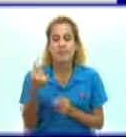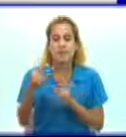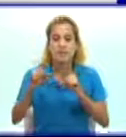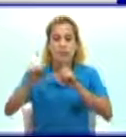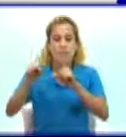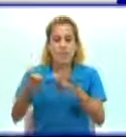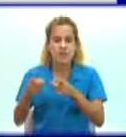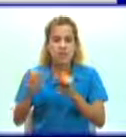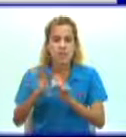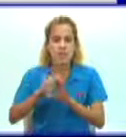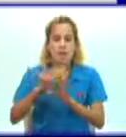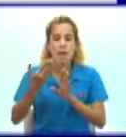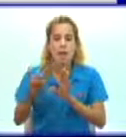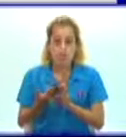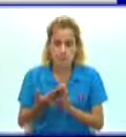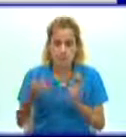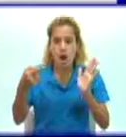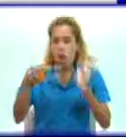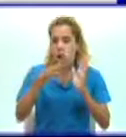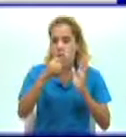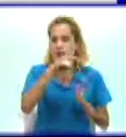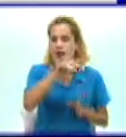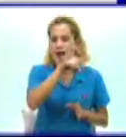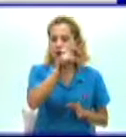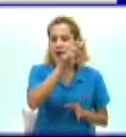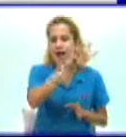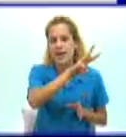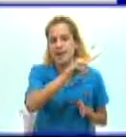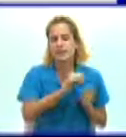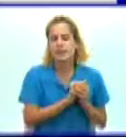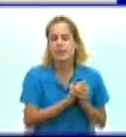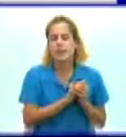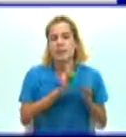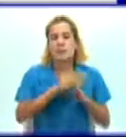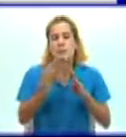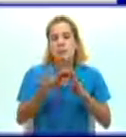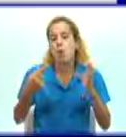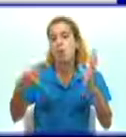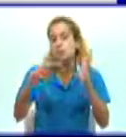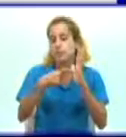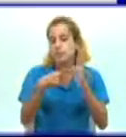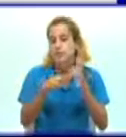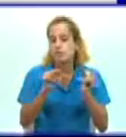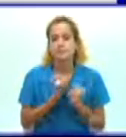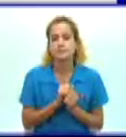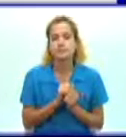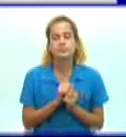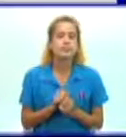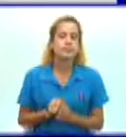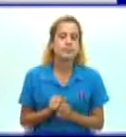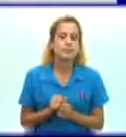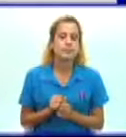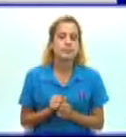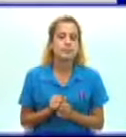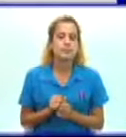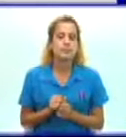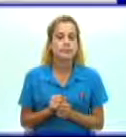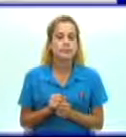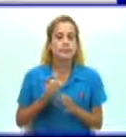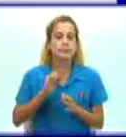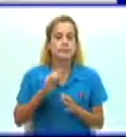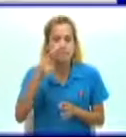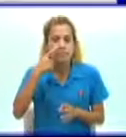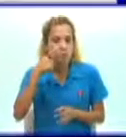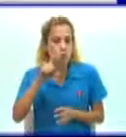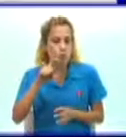paréntesis, después haríamos la raíz cúbica, después haríamos la multiplicación y por